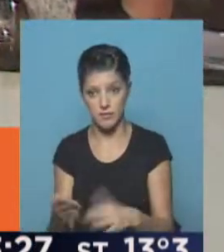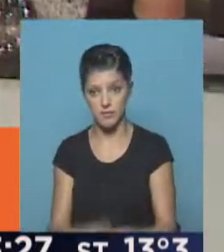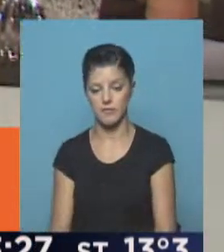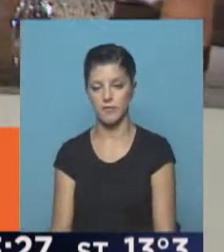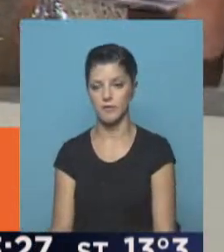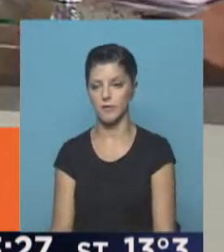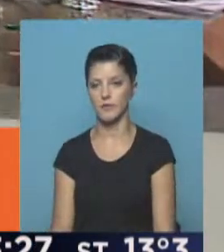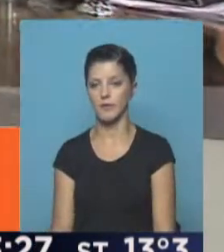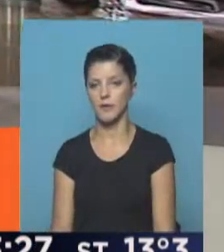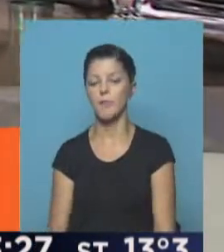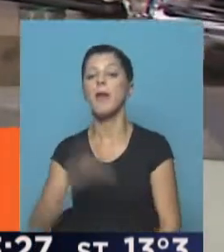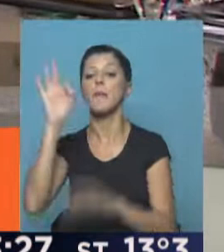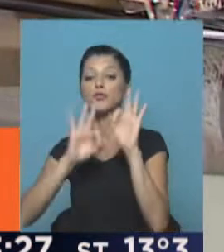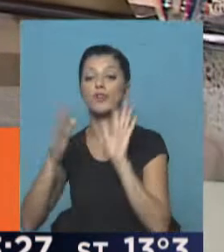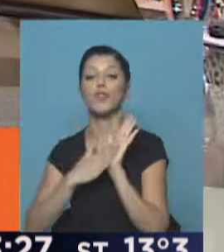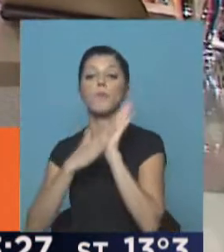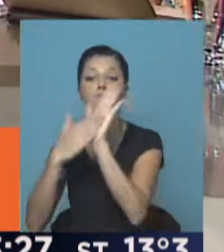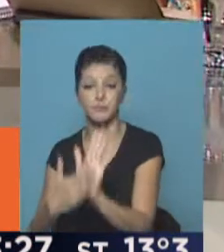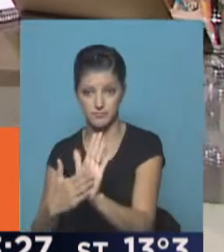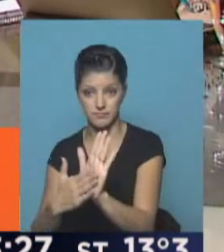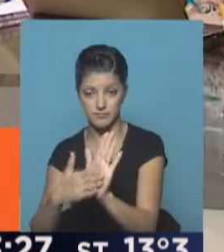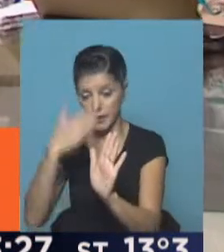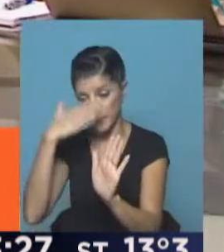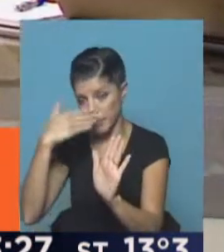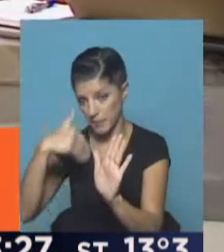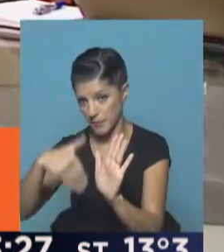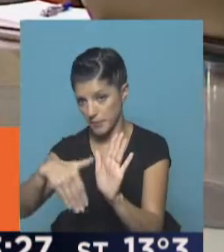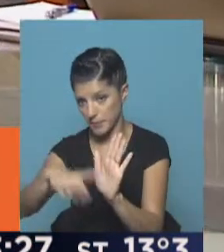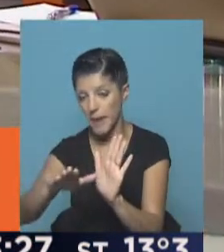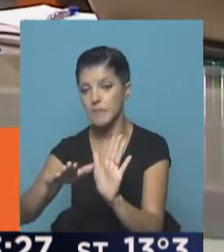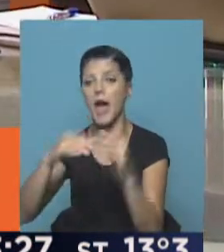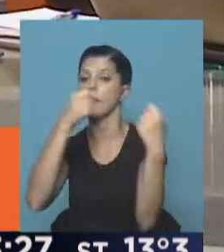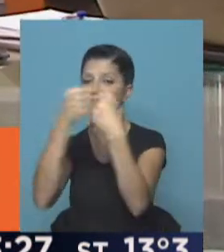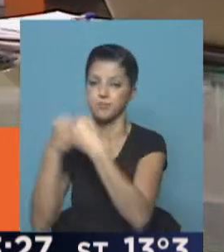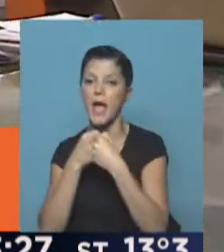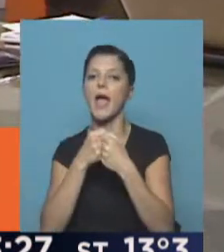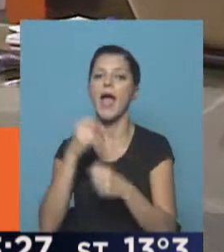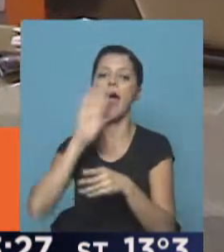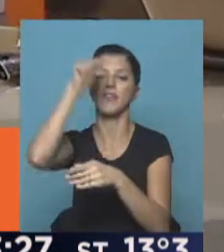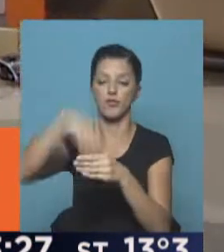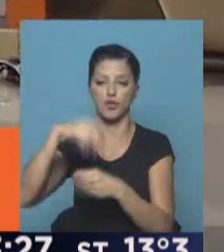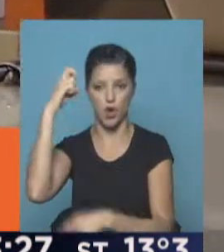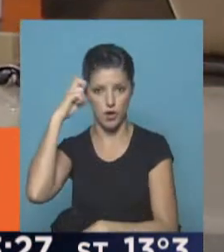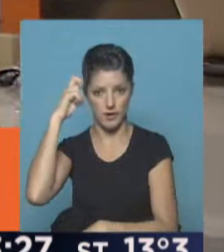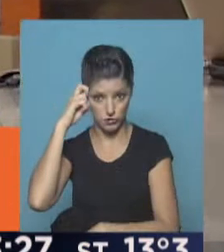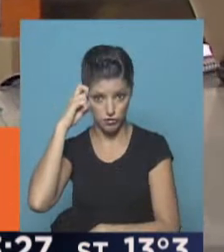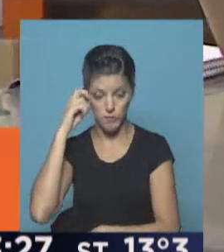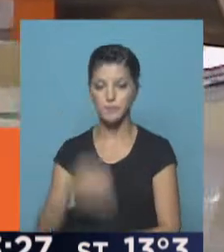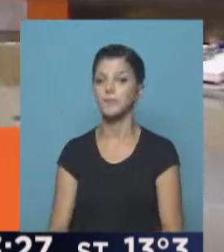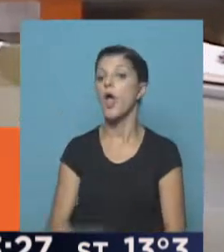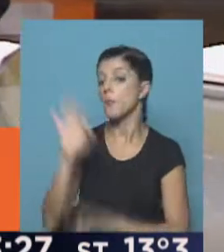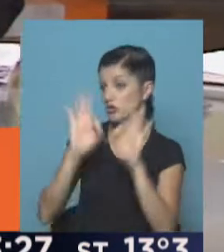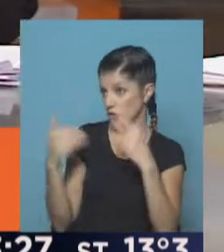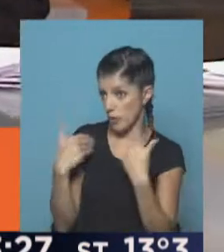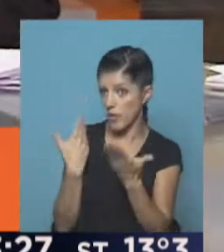proponer proyectos de máxima que después evidentemente va a tener que consensuar en la Asamblea Nacional. Proyectos de máxima que puede proponer porque